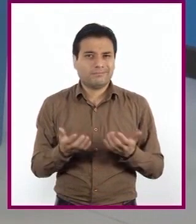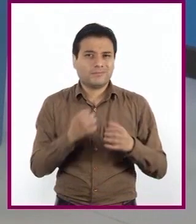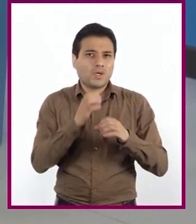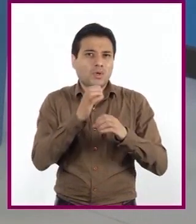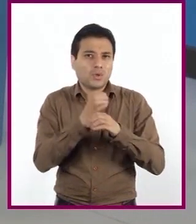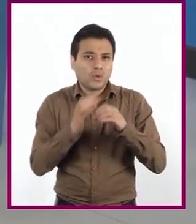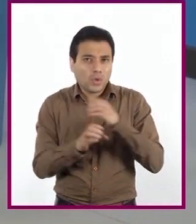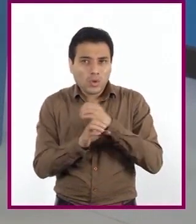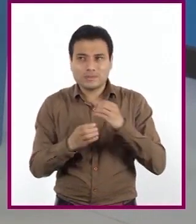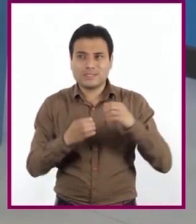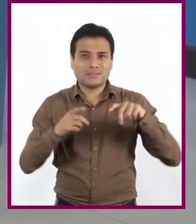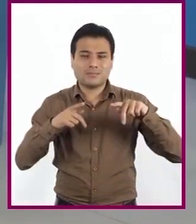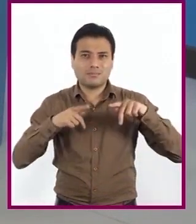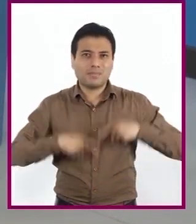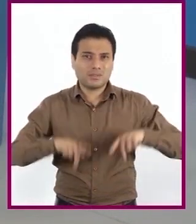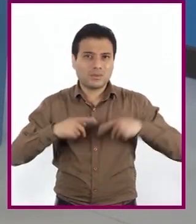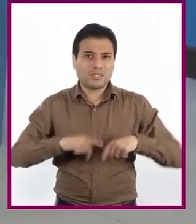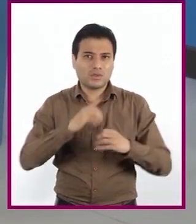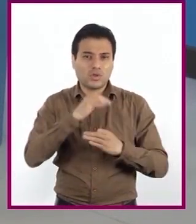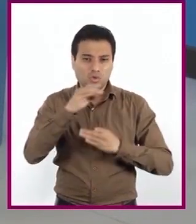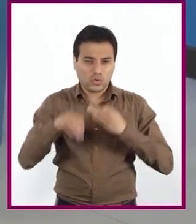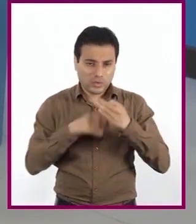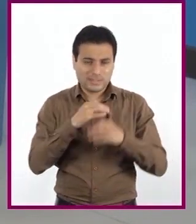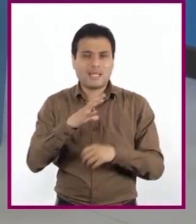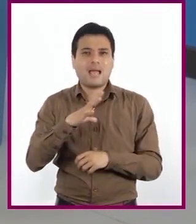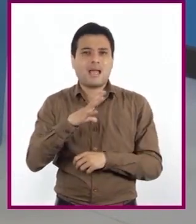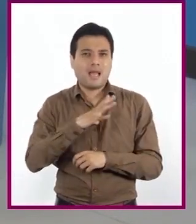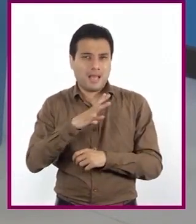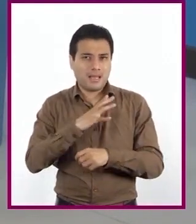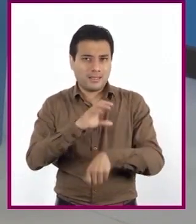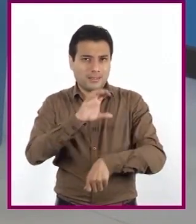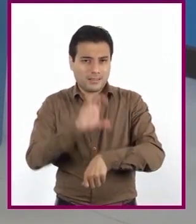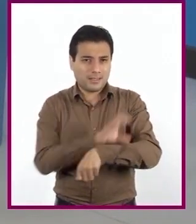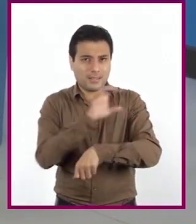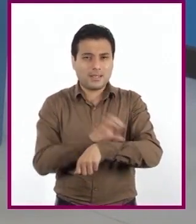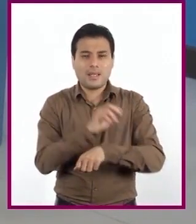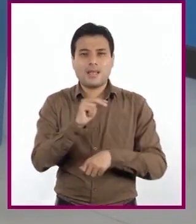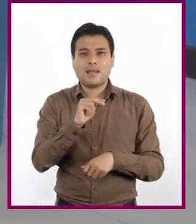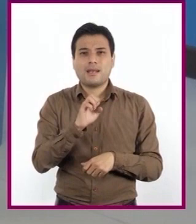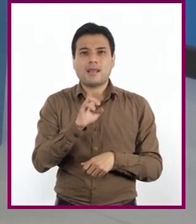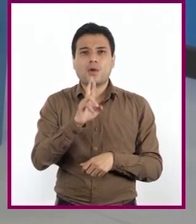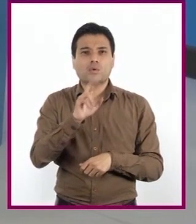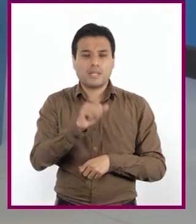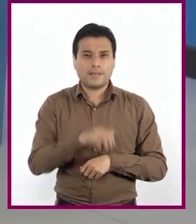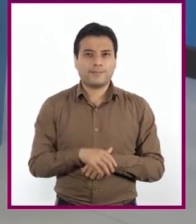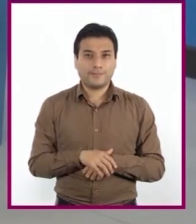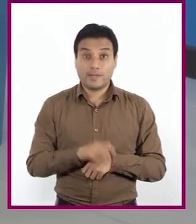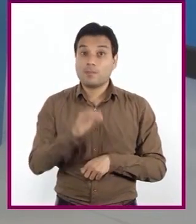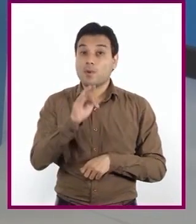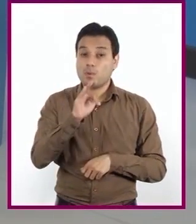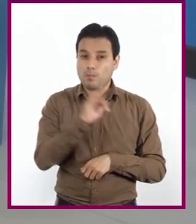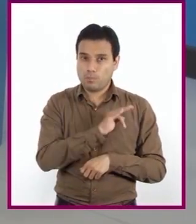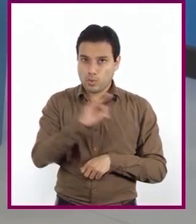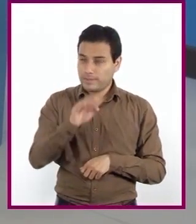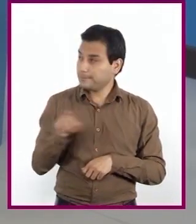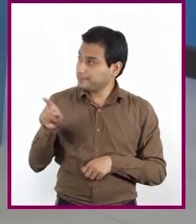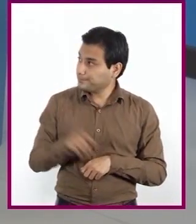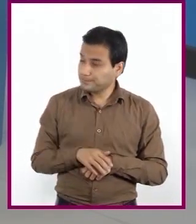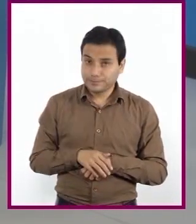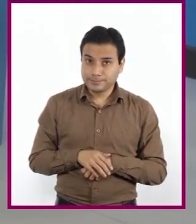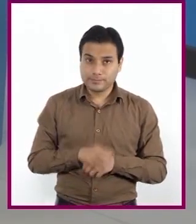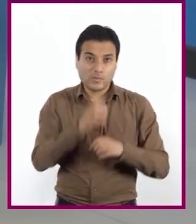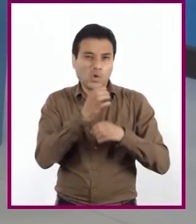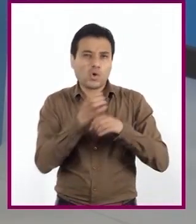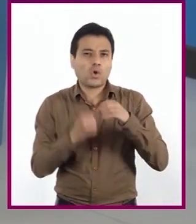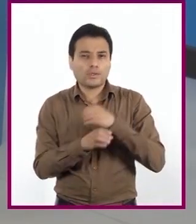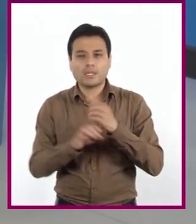una carga neutra, pero tienen interacción con otros materiales y entonces se da un proceso que llamamos electrización, que no es